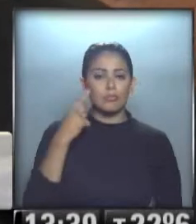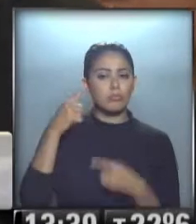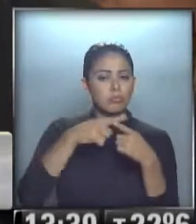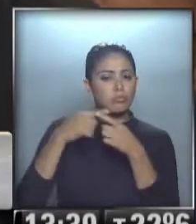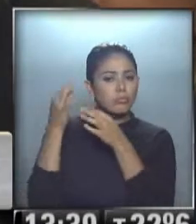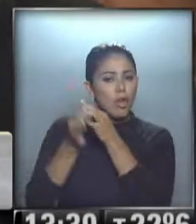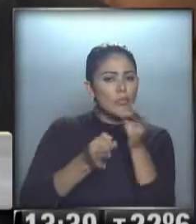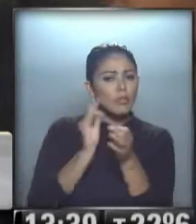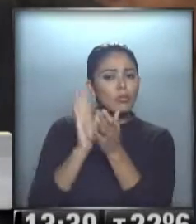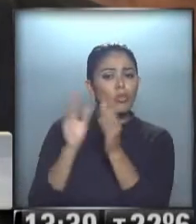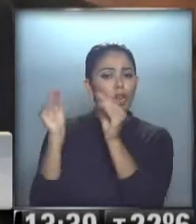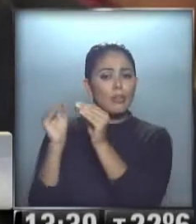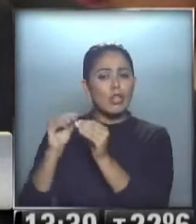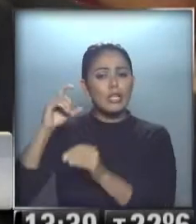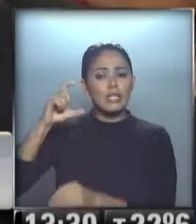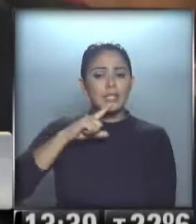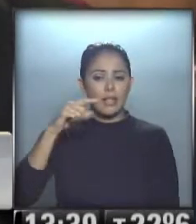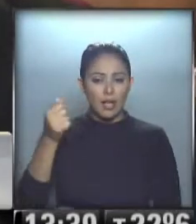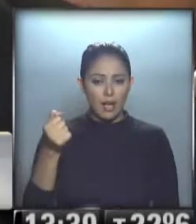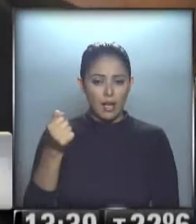con los compañeros del CTA,